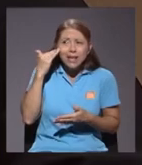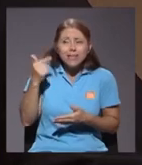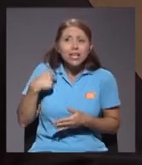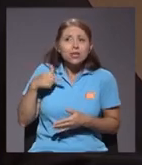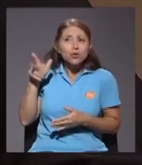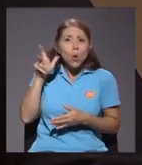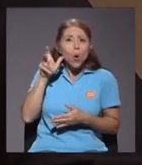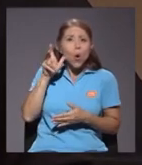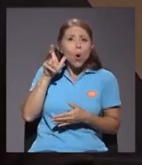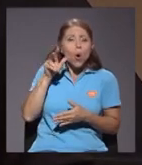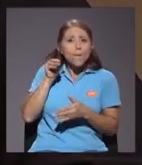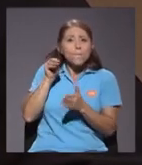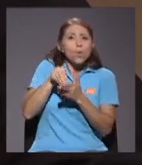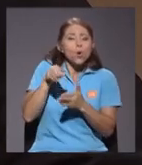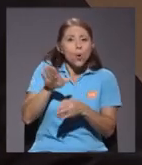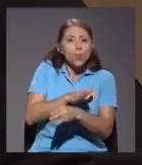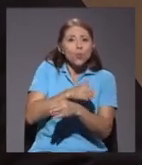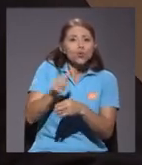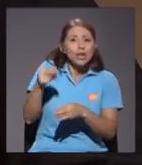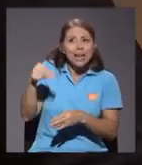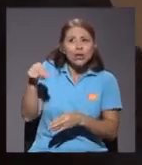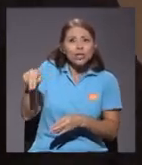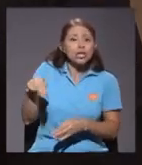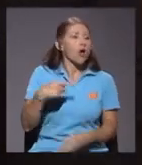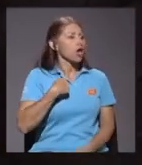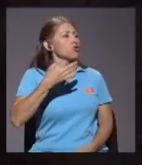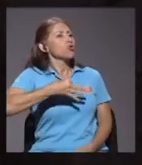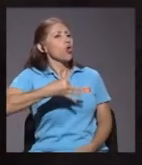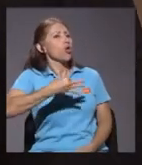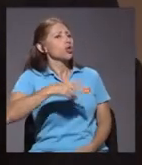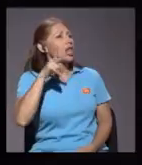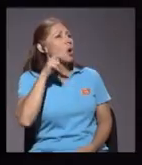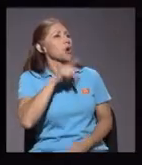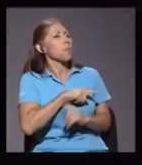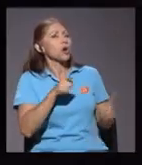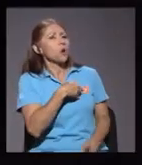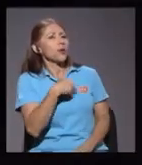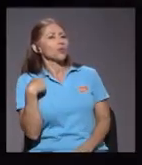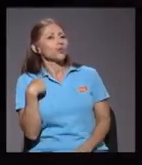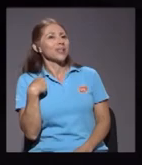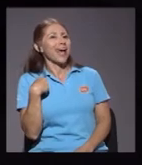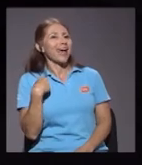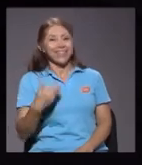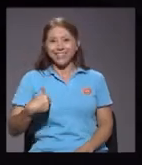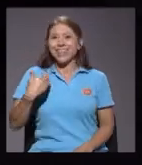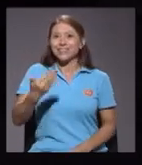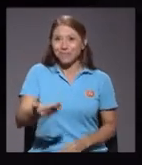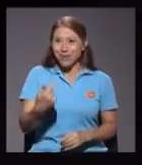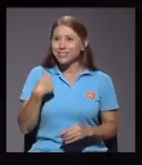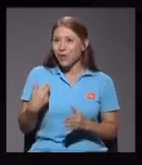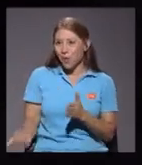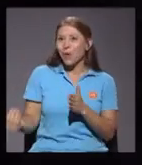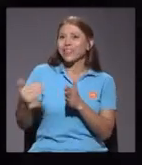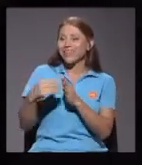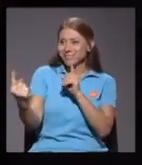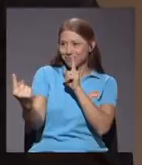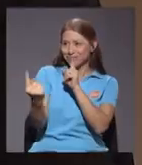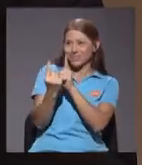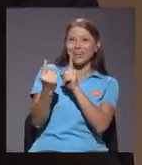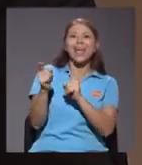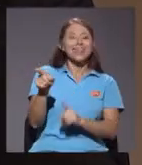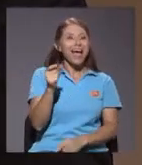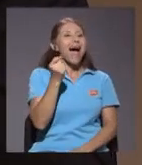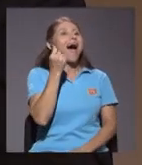todos los días lo digo pero no me gusta para nada pero que me dijo después mira esto que hace poco dijo mira ya me calo ya ya entendí el el concepto